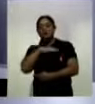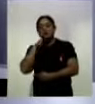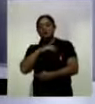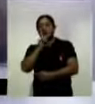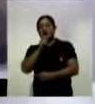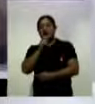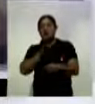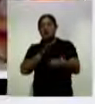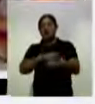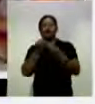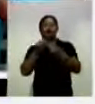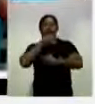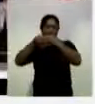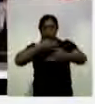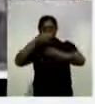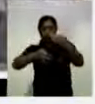coronavirus.